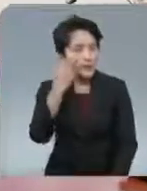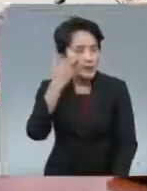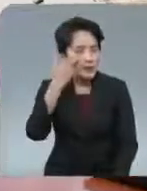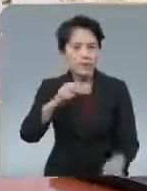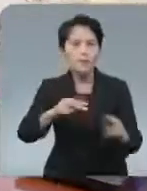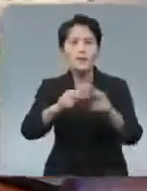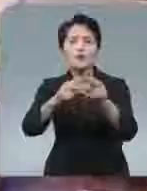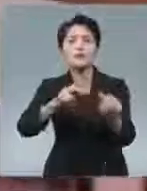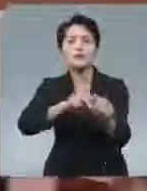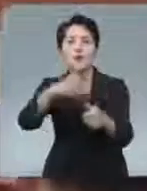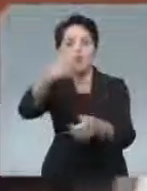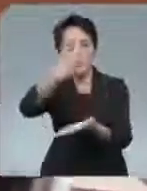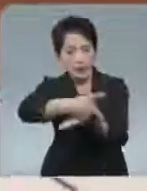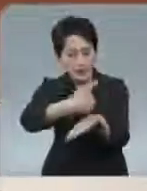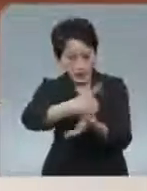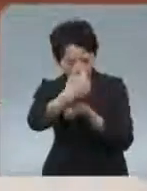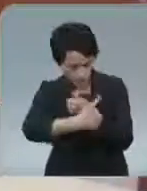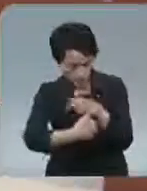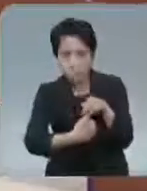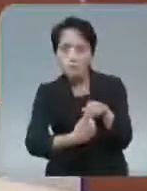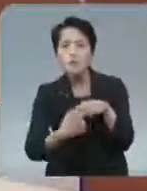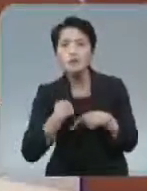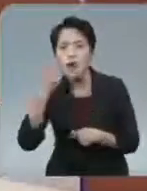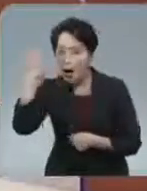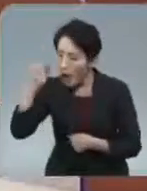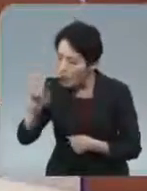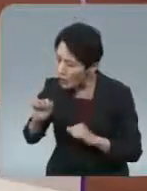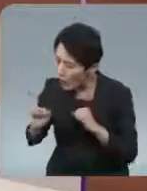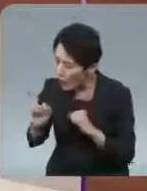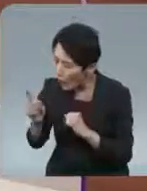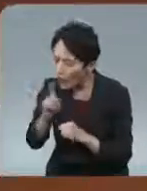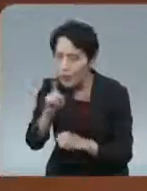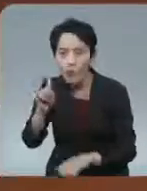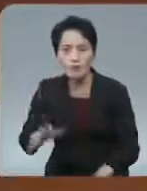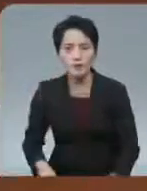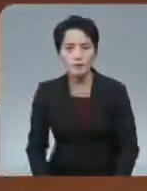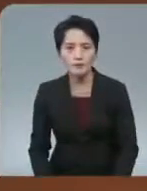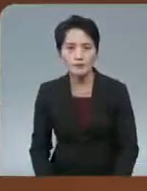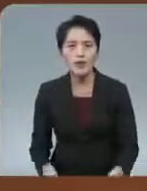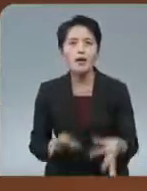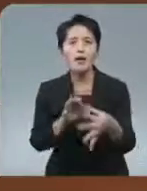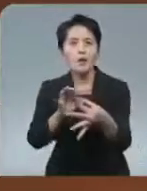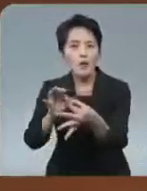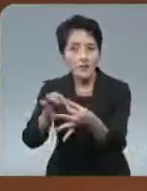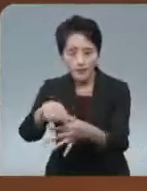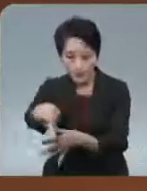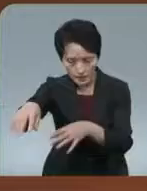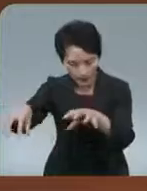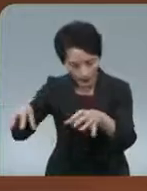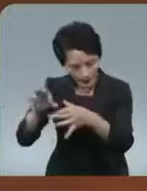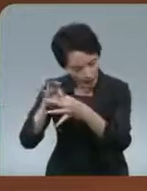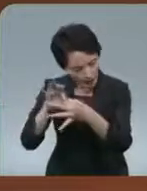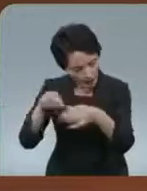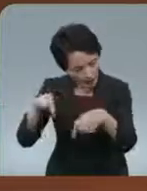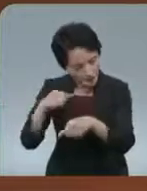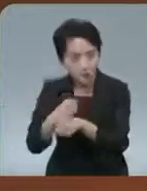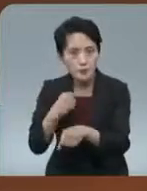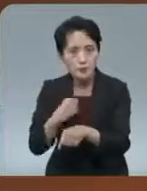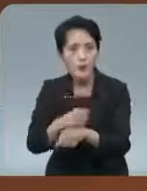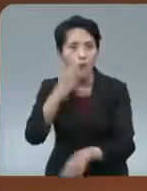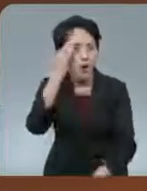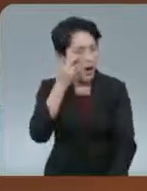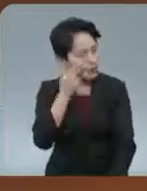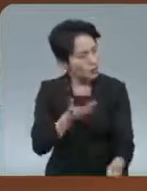sectores vinculados a los que retiró información confidencial a su reproducción inventario y distribución de semiconductores el